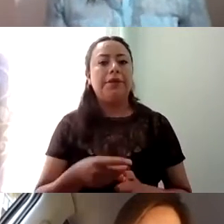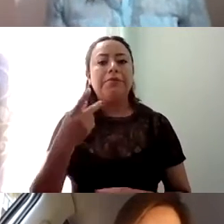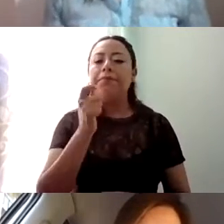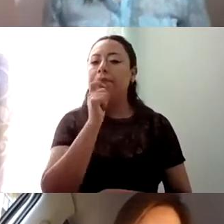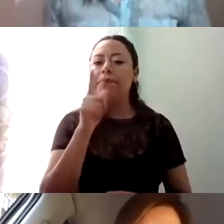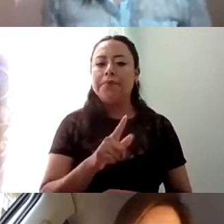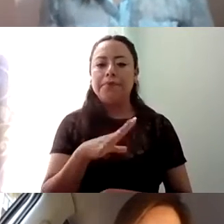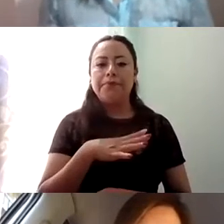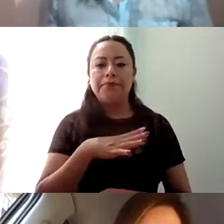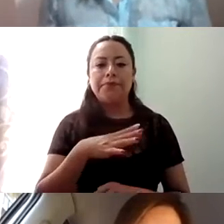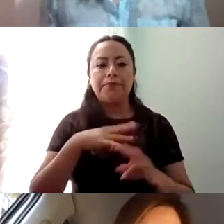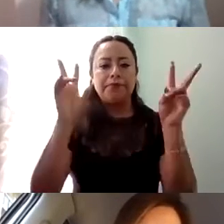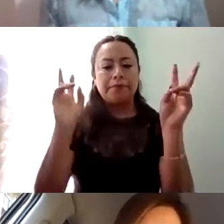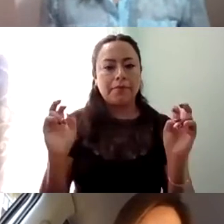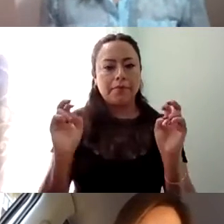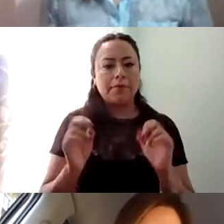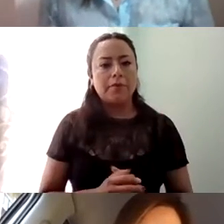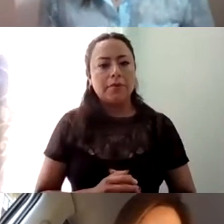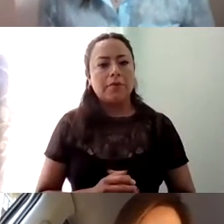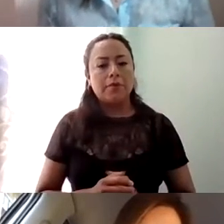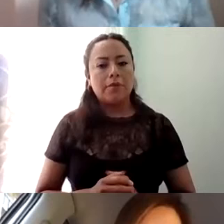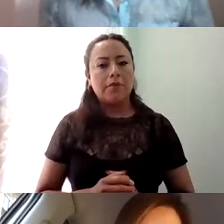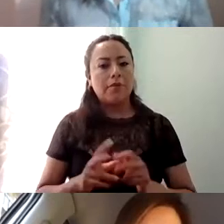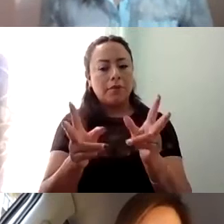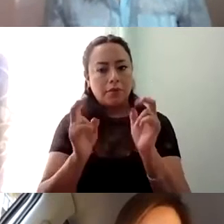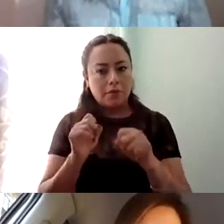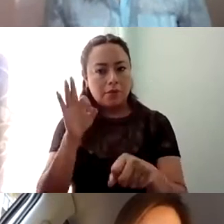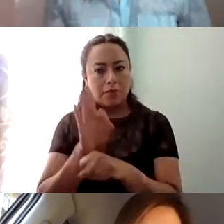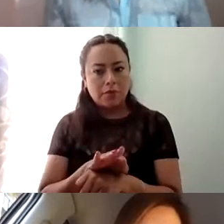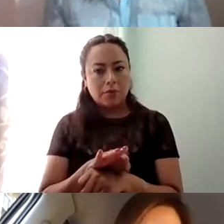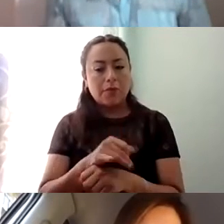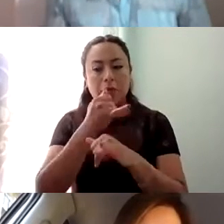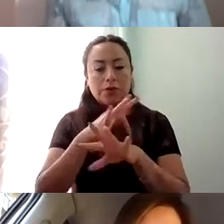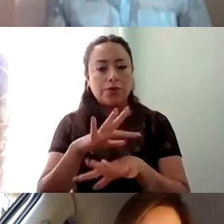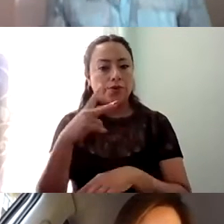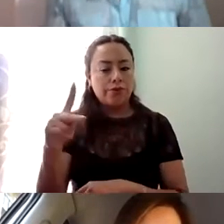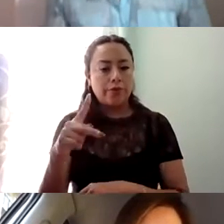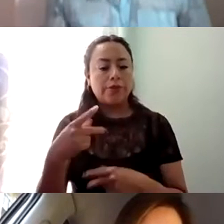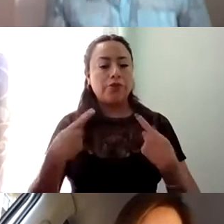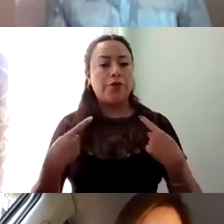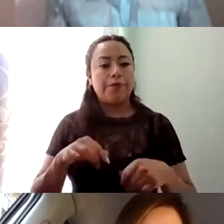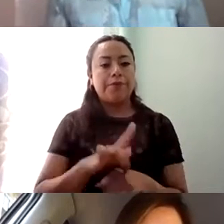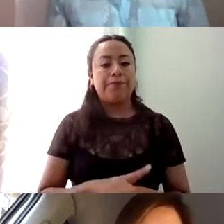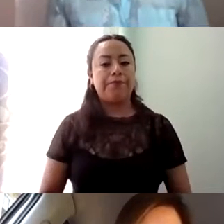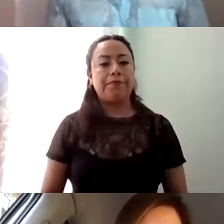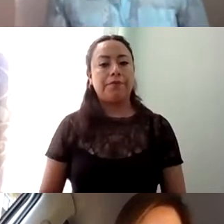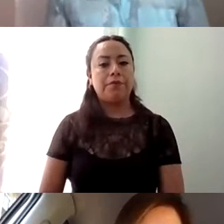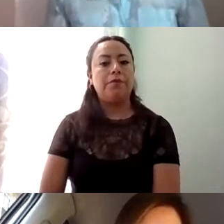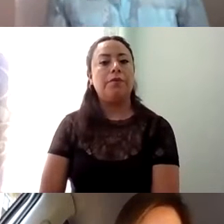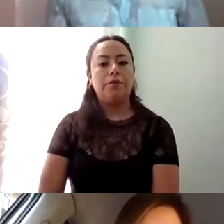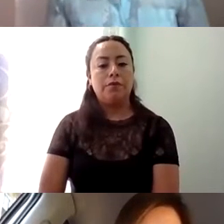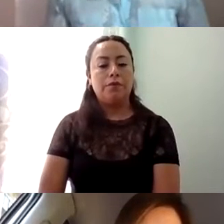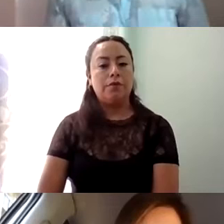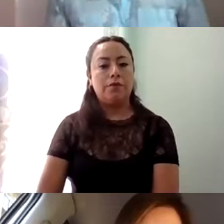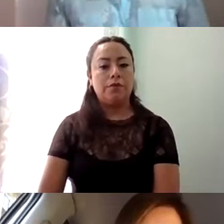tema del robo y de la protección de sus datos personales, ¿no? Ya que crean